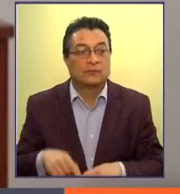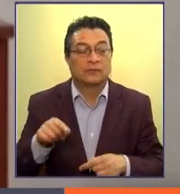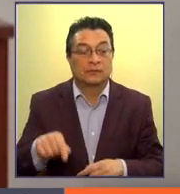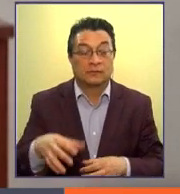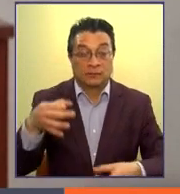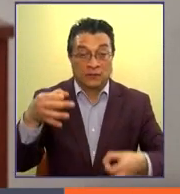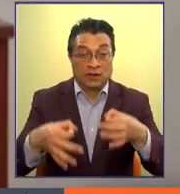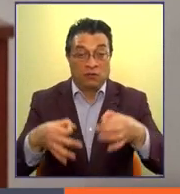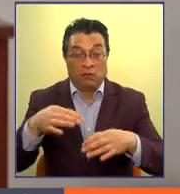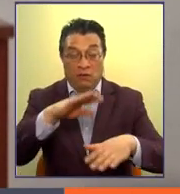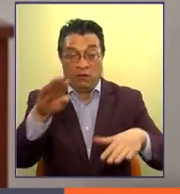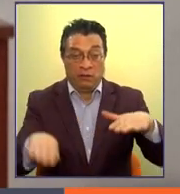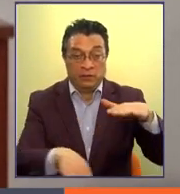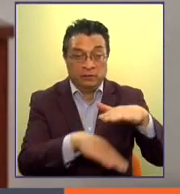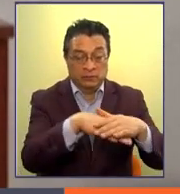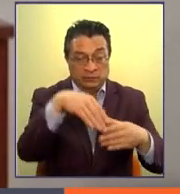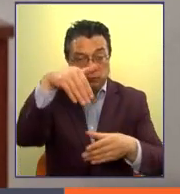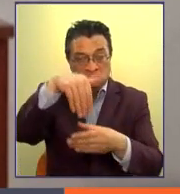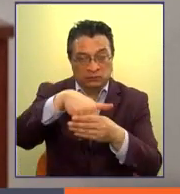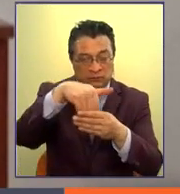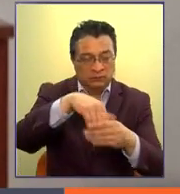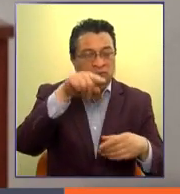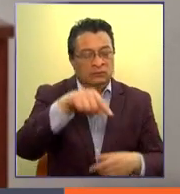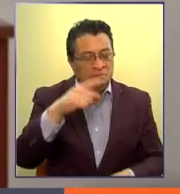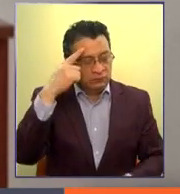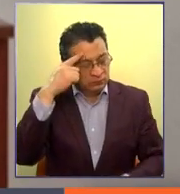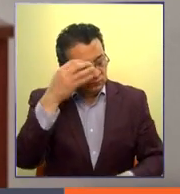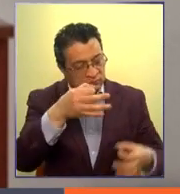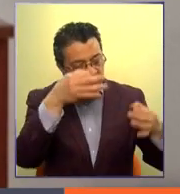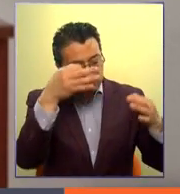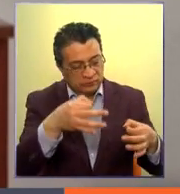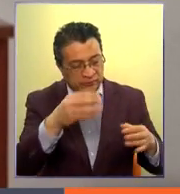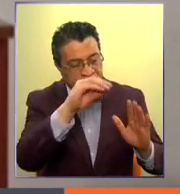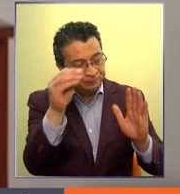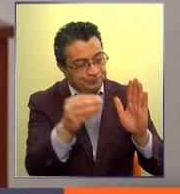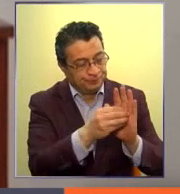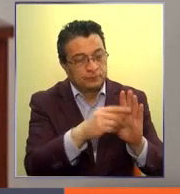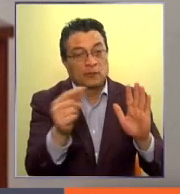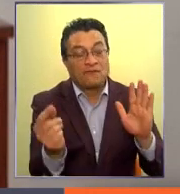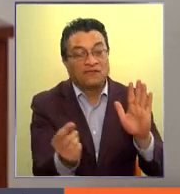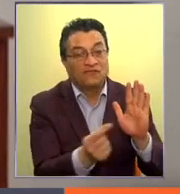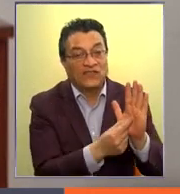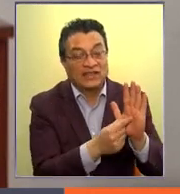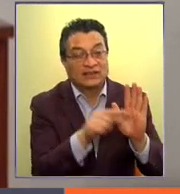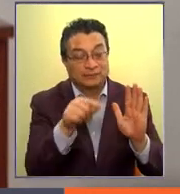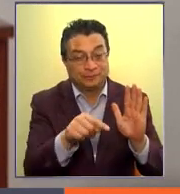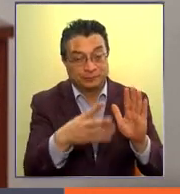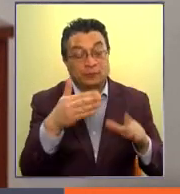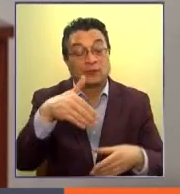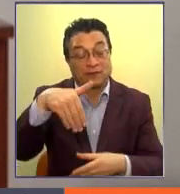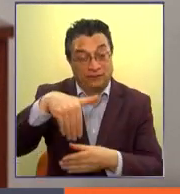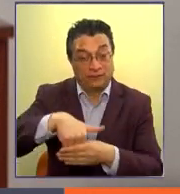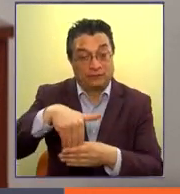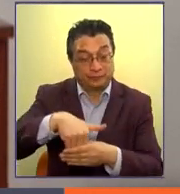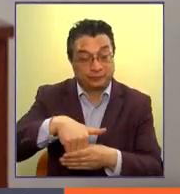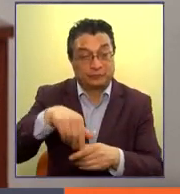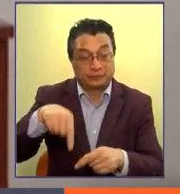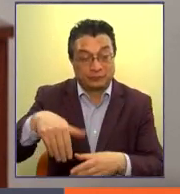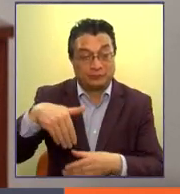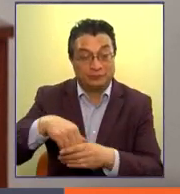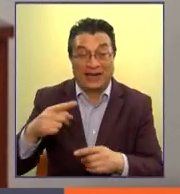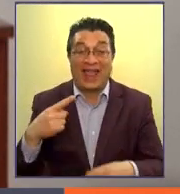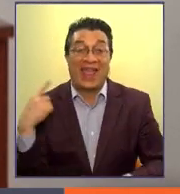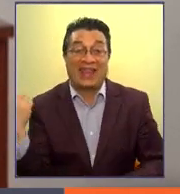Tribunal Supremo Electoral ha resuelto fijar la fecha de la jornada de votación de la elección